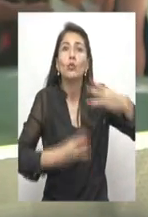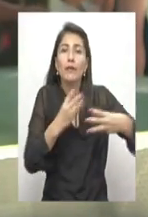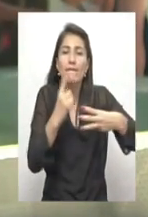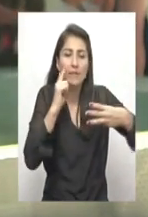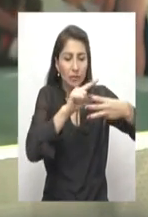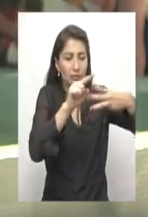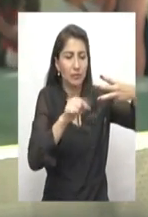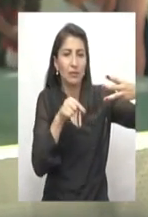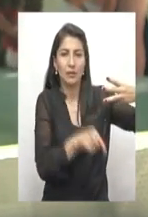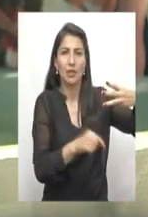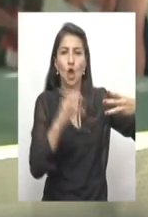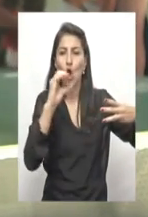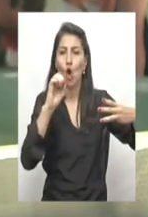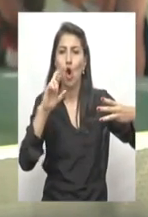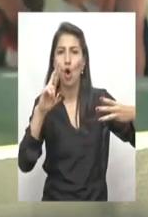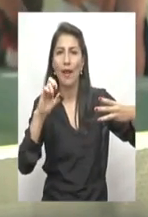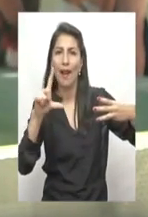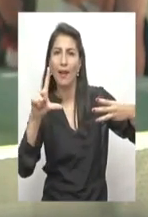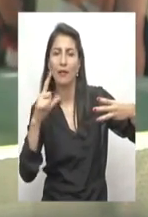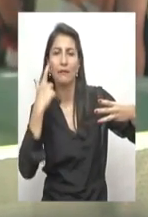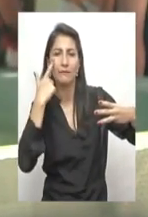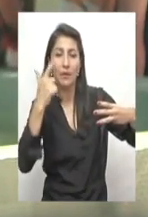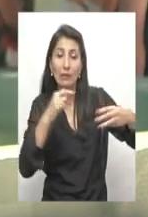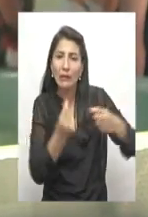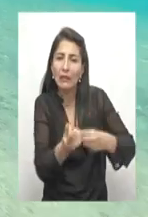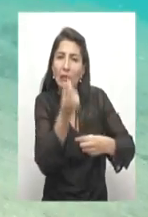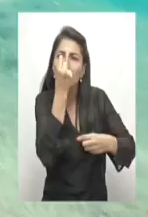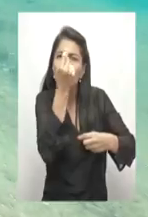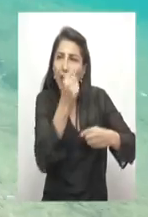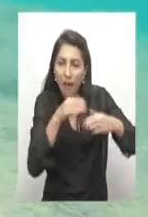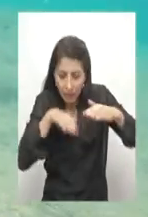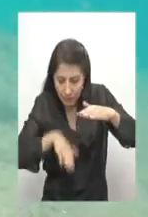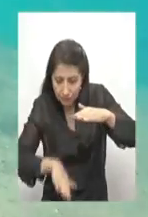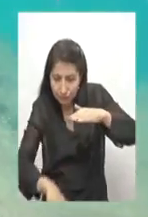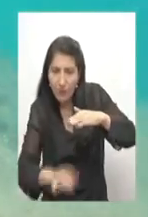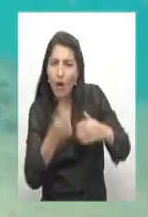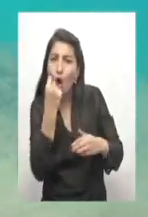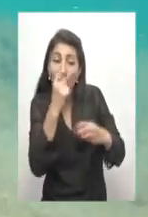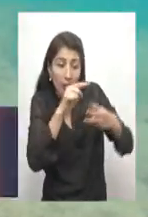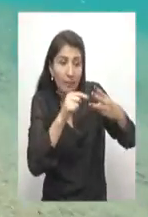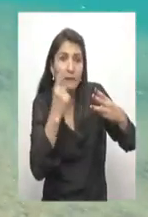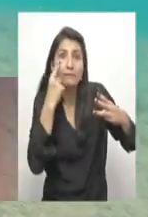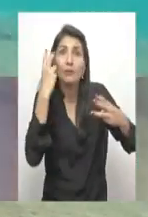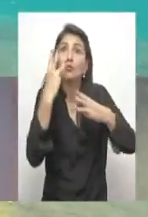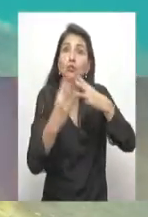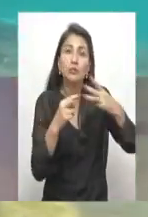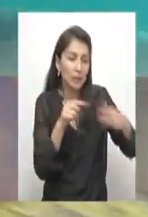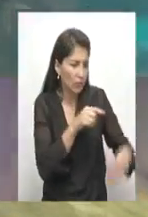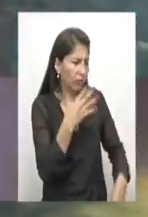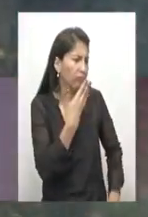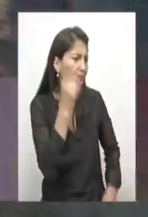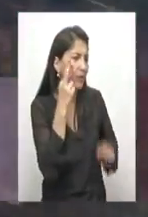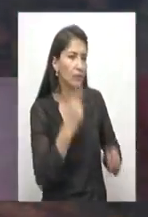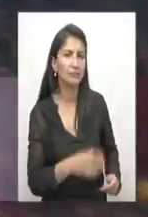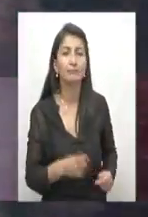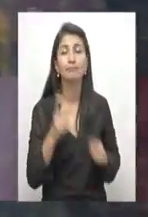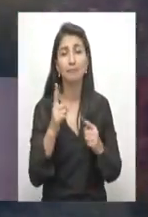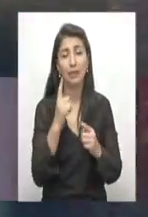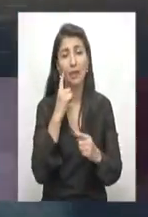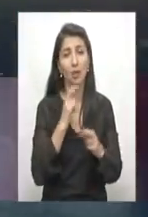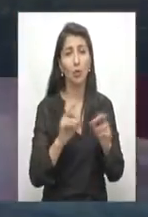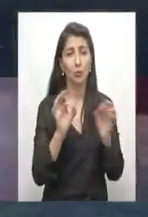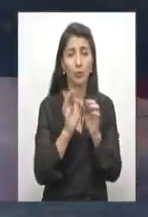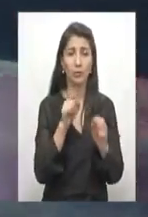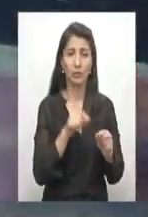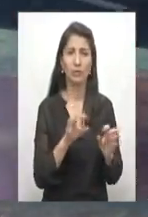Mundial Coralina más delicada y frágil de nuestro planeta. Otra seria anomalía es que se ha permitido